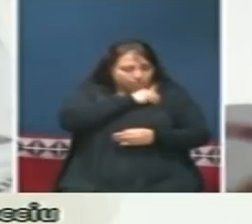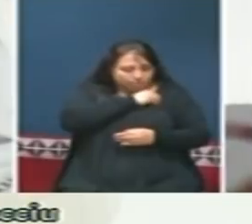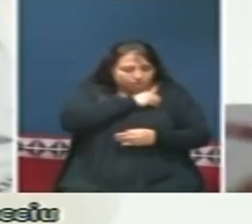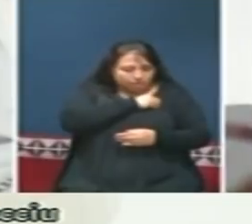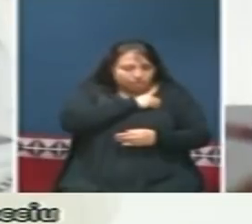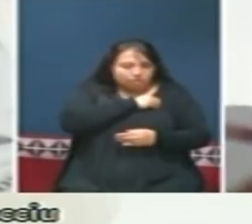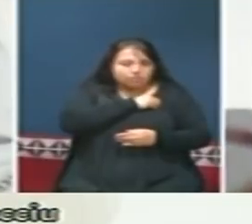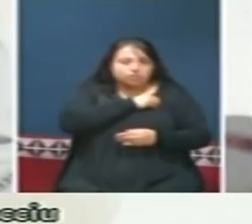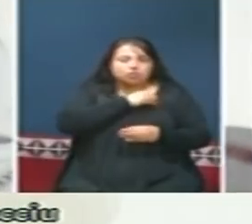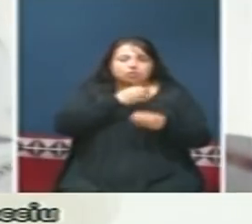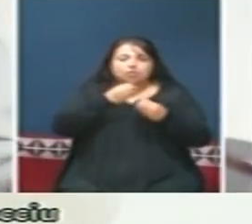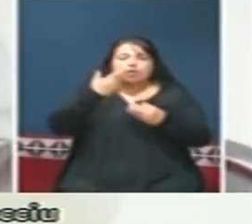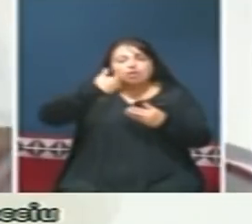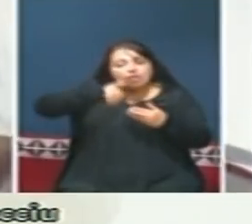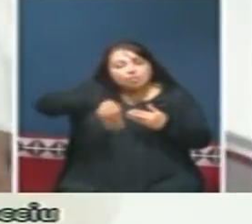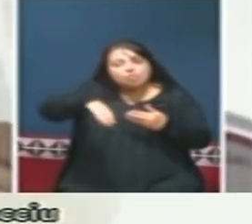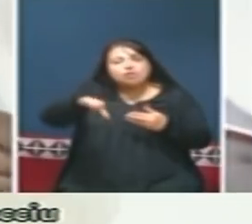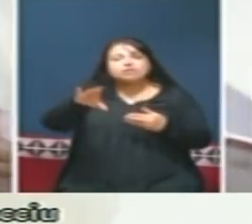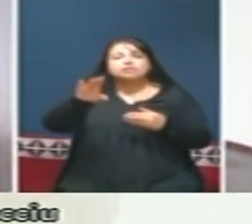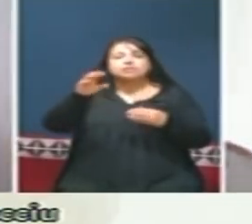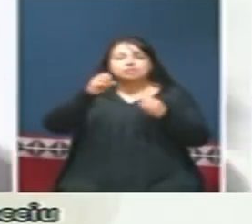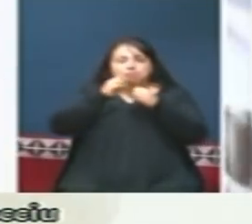los sagrados misterios.